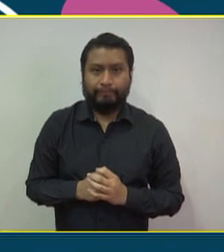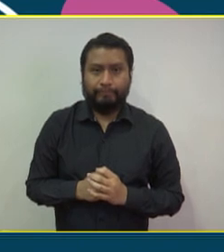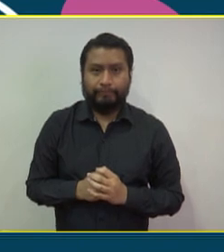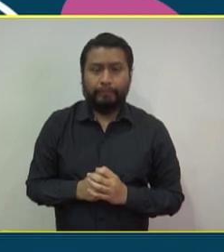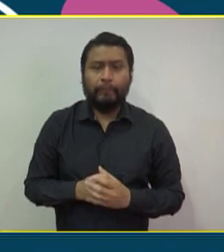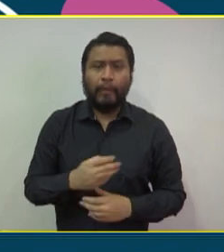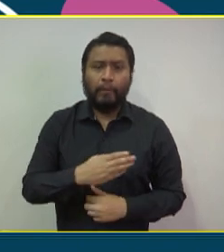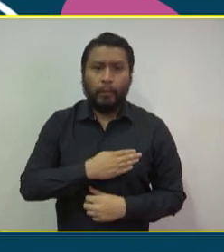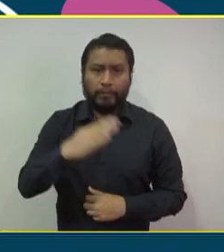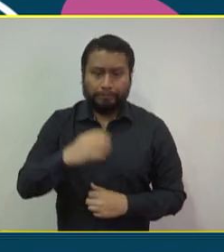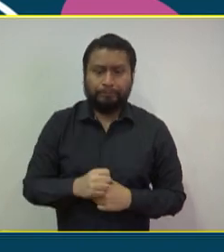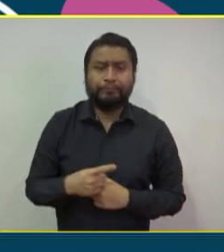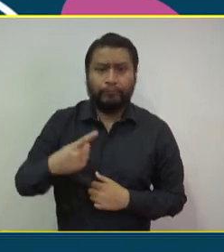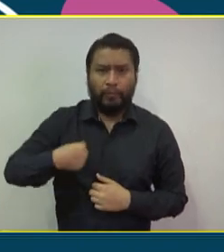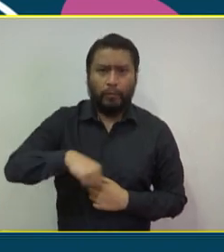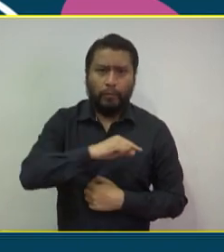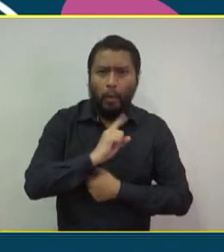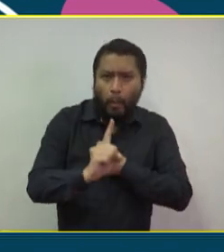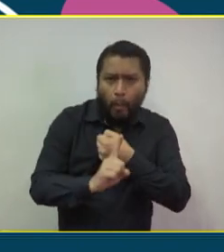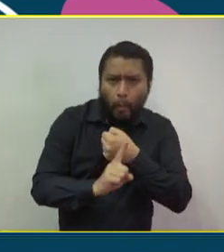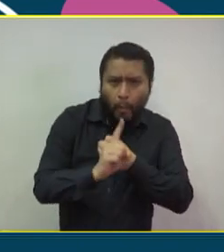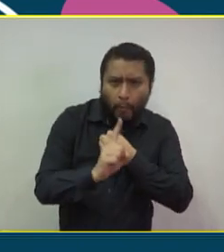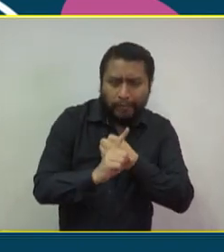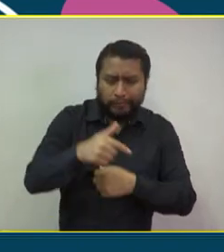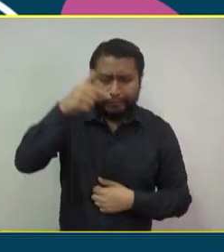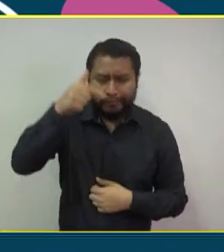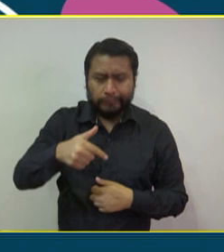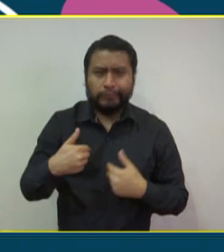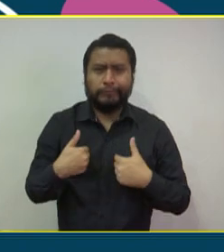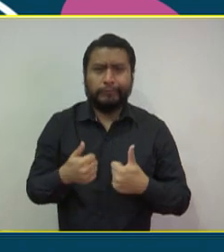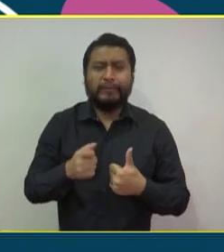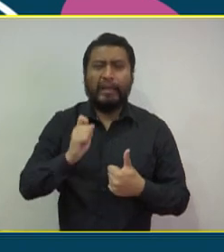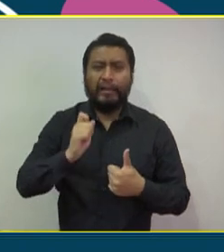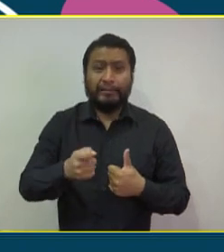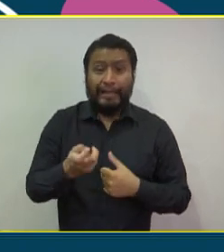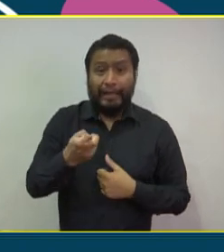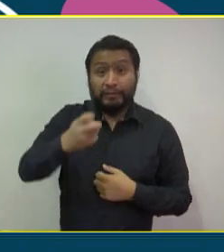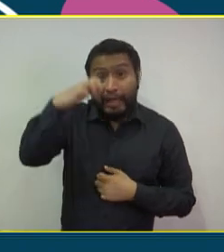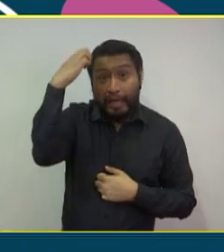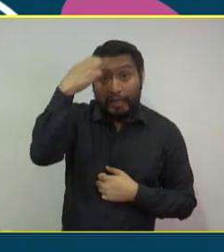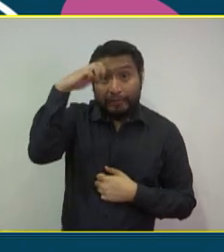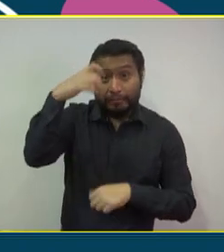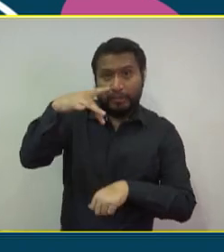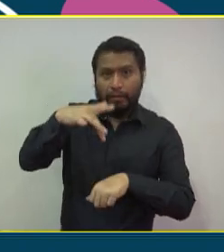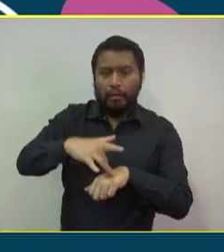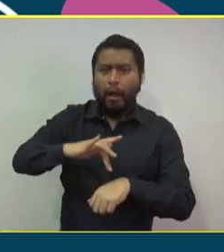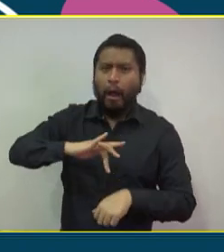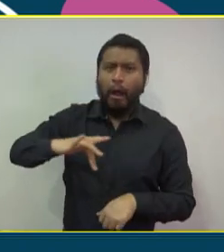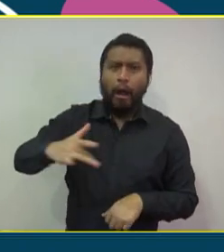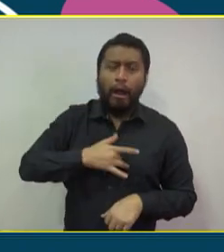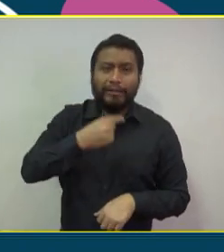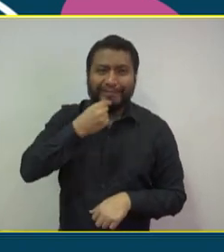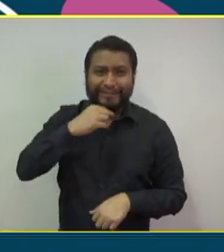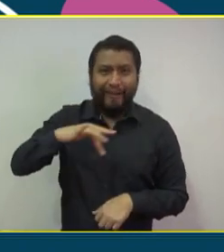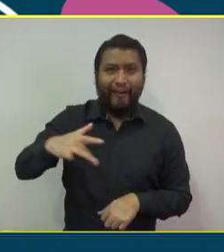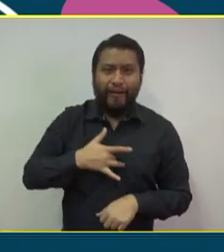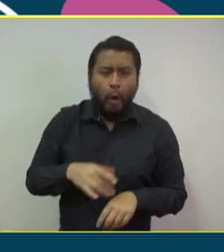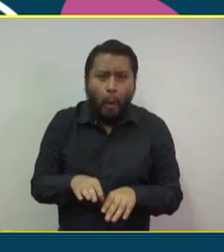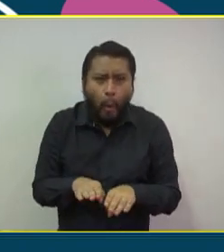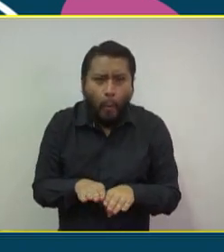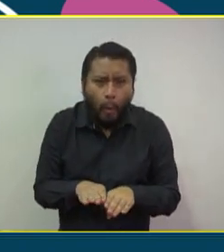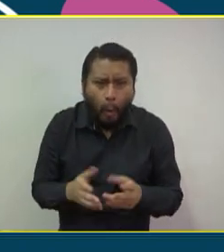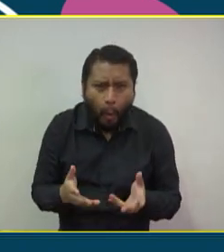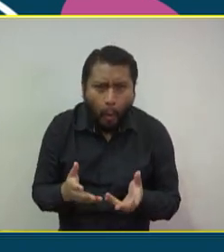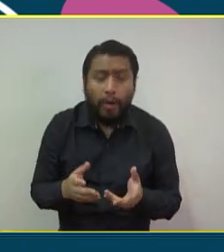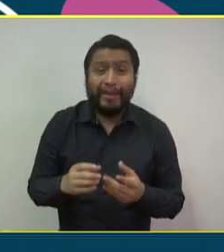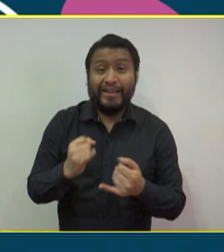Bueno, el planteamiento de nuestro problema es ¿cómo podemos transmitir estas experiencias significativas a los niños? Información relacionada